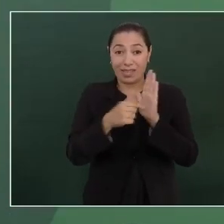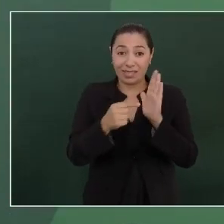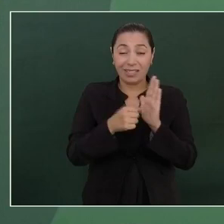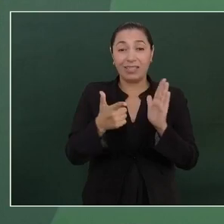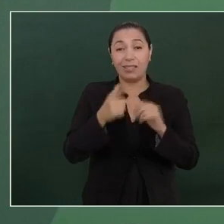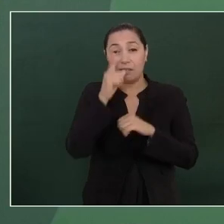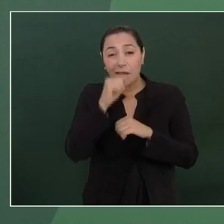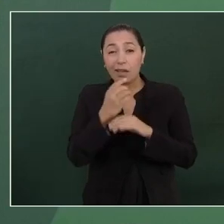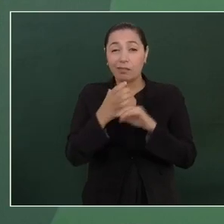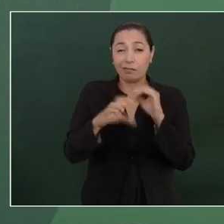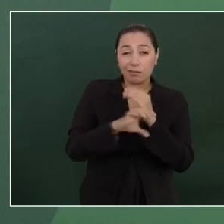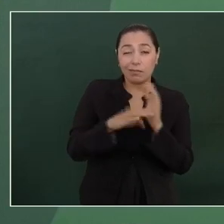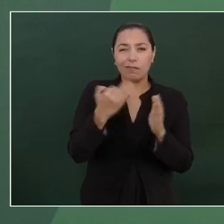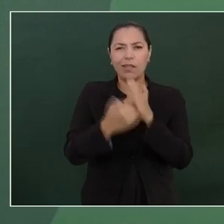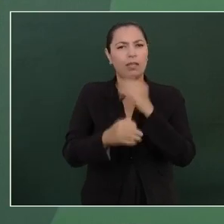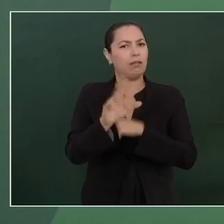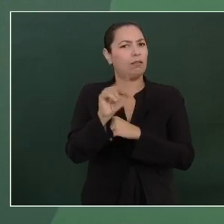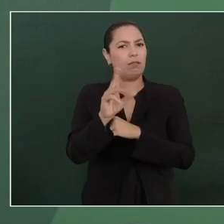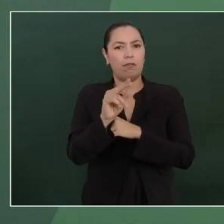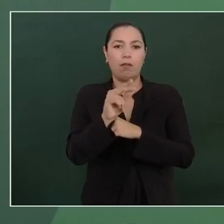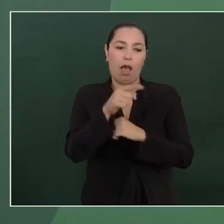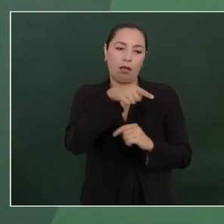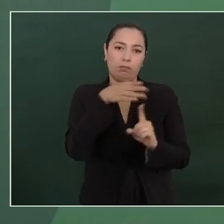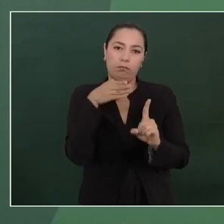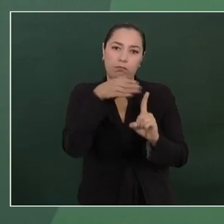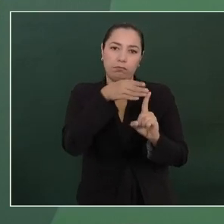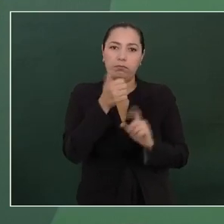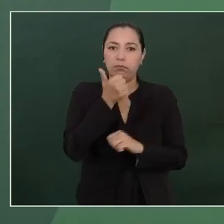a los estudiantes,